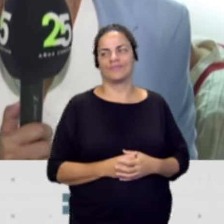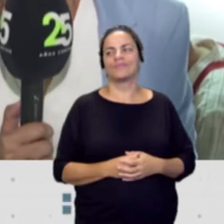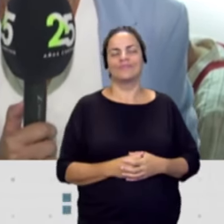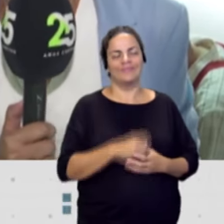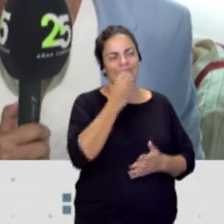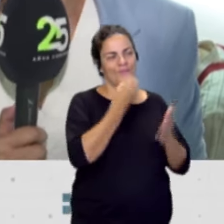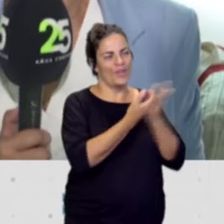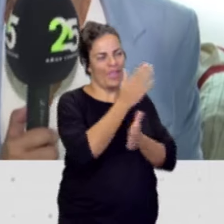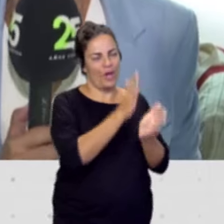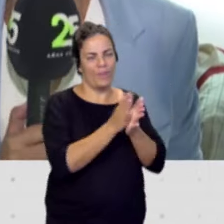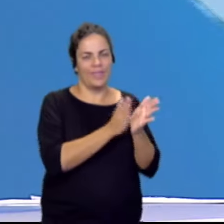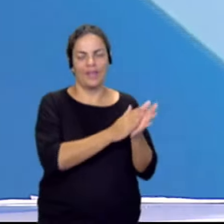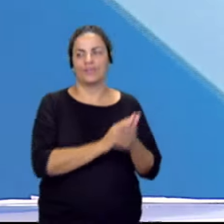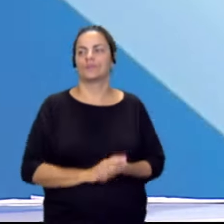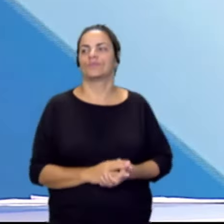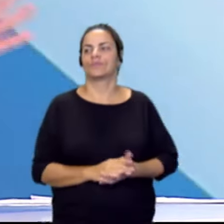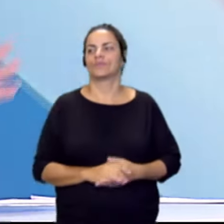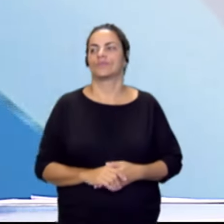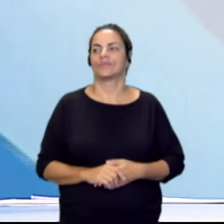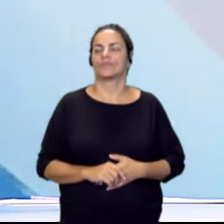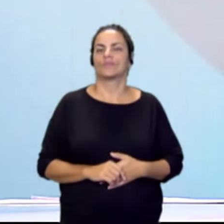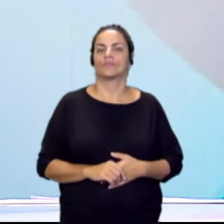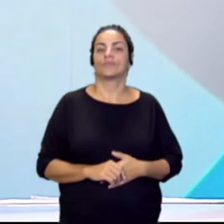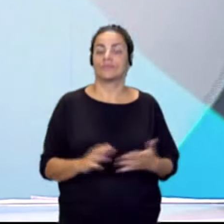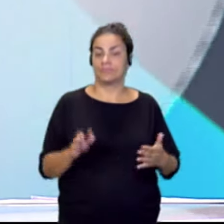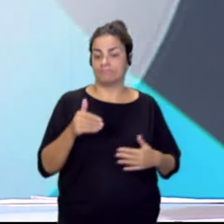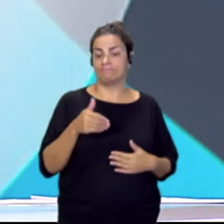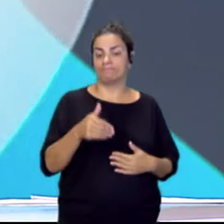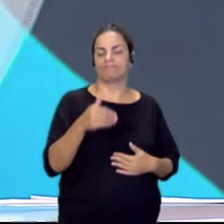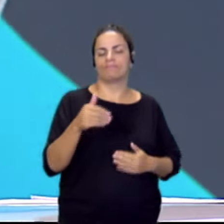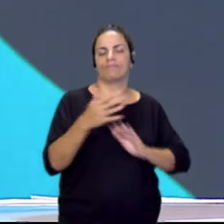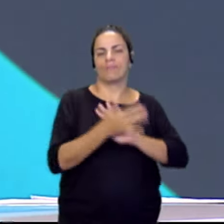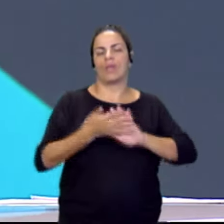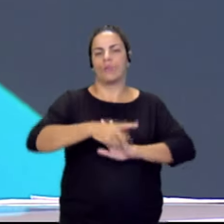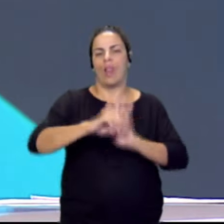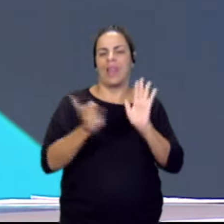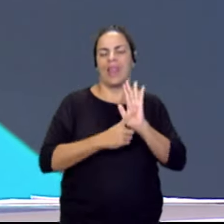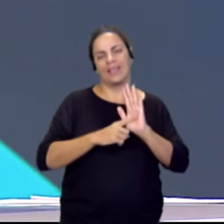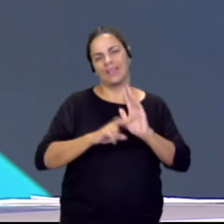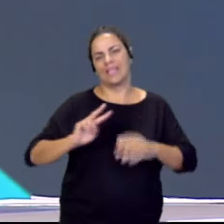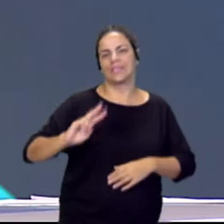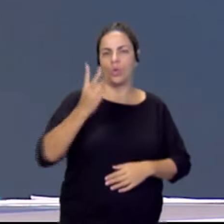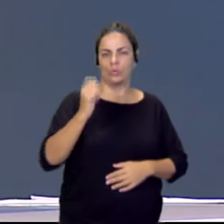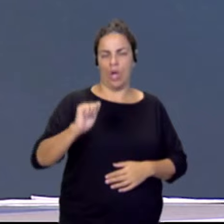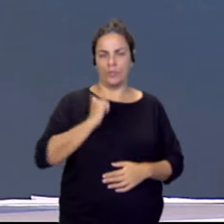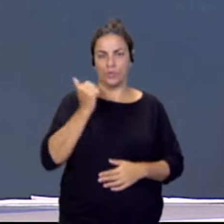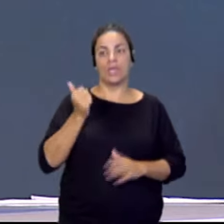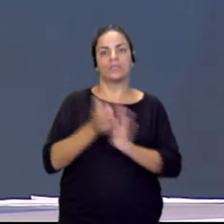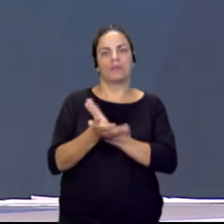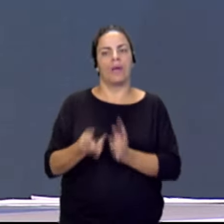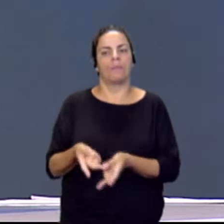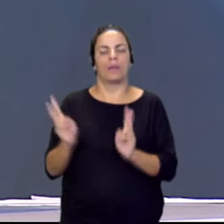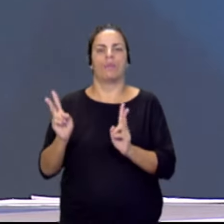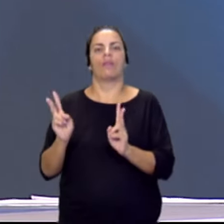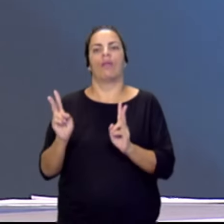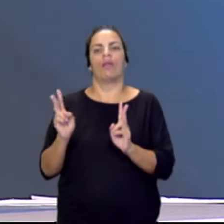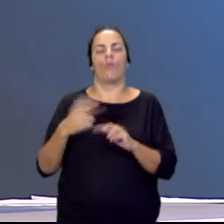Buenos días, compañeros. Bueno, en unos minutos vamos a hablar de la ley de segunda oportunidad, que permite la posibilidad de cancelar